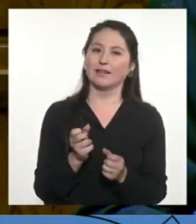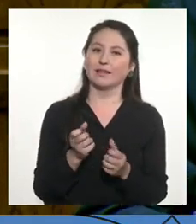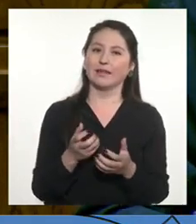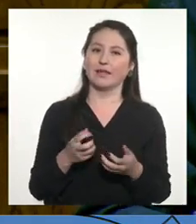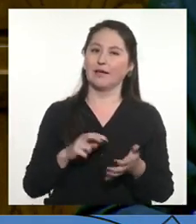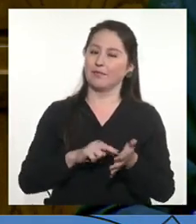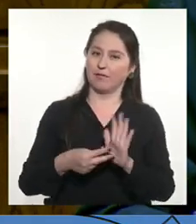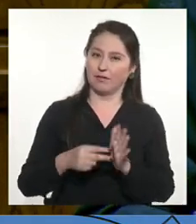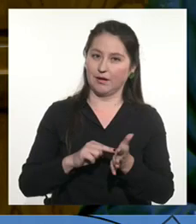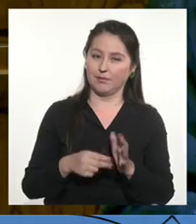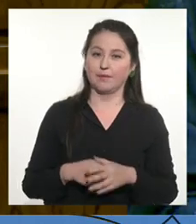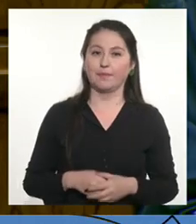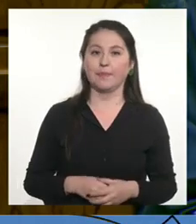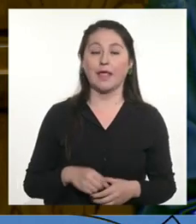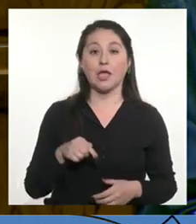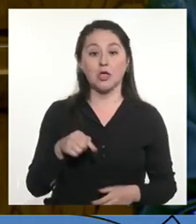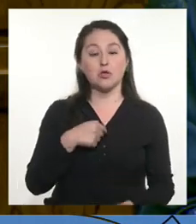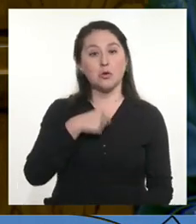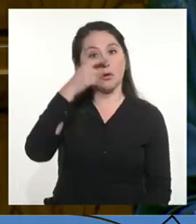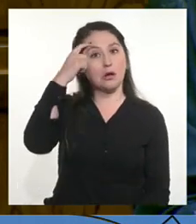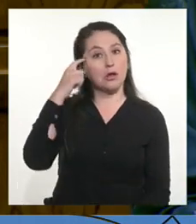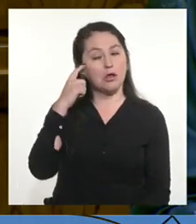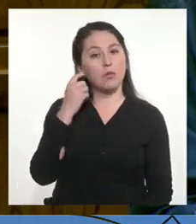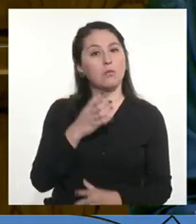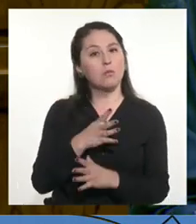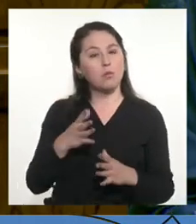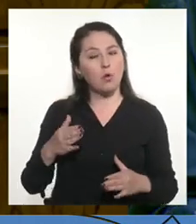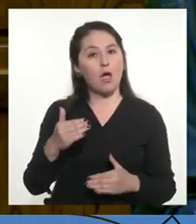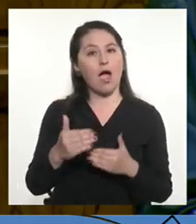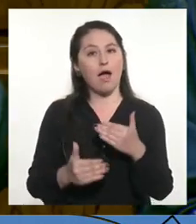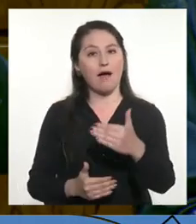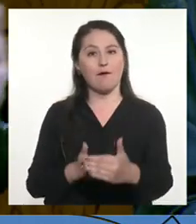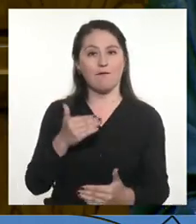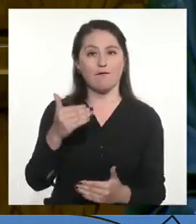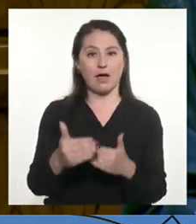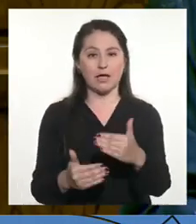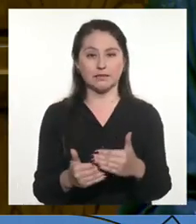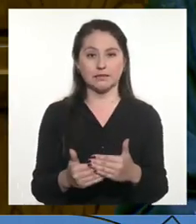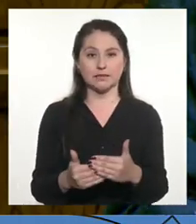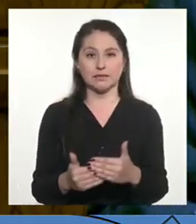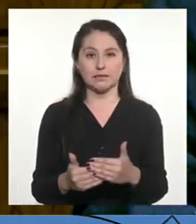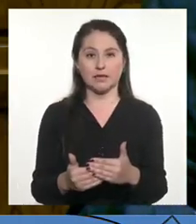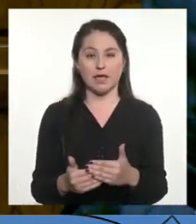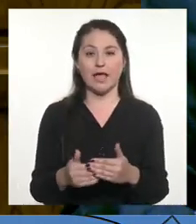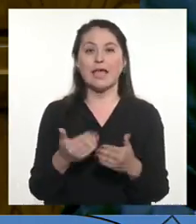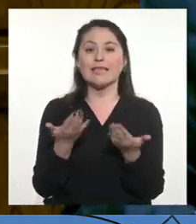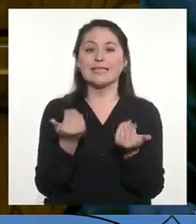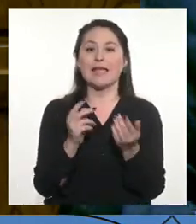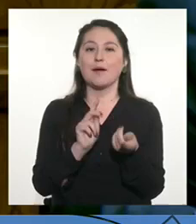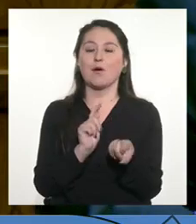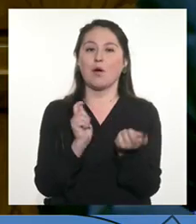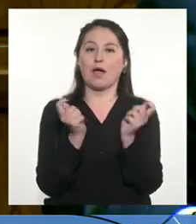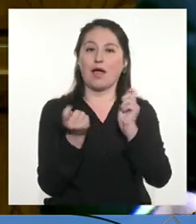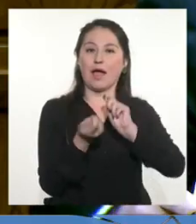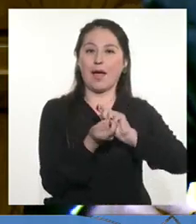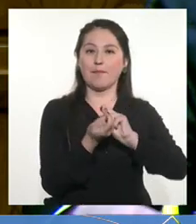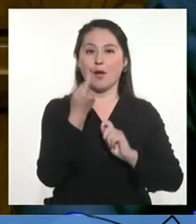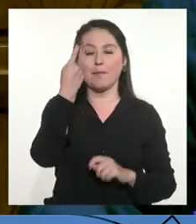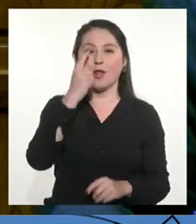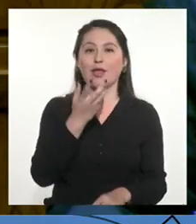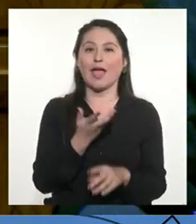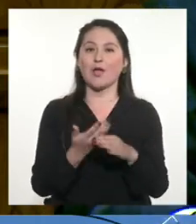presenta me parece un gran avance y yo comparto parte de ese punto que esto requiere otras modificaciones más sustanciales pero que hay un